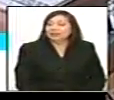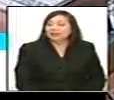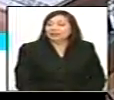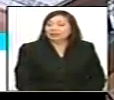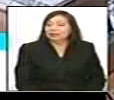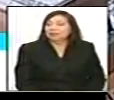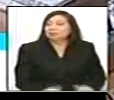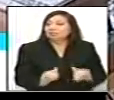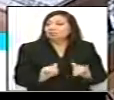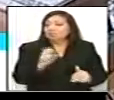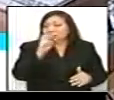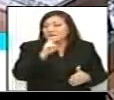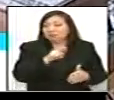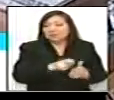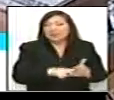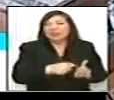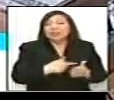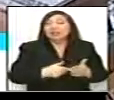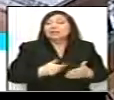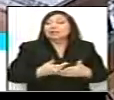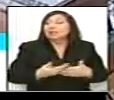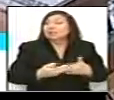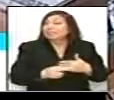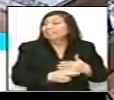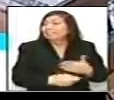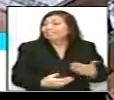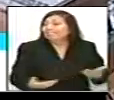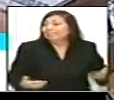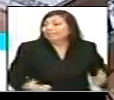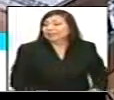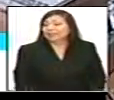Se paralizó lo que es la minería. ¿Y qué es lo que generó en el país?